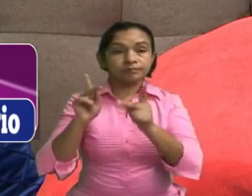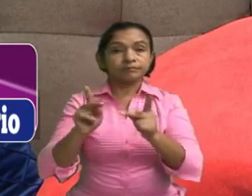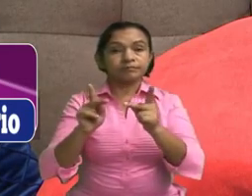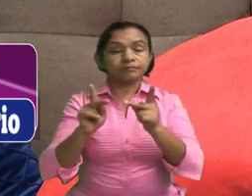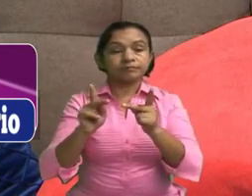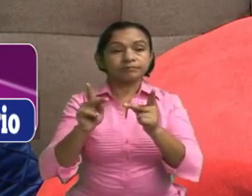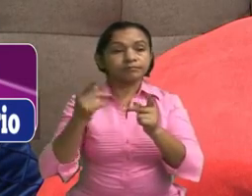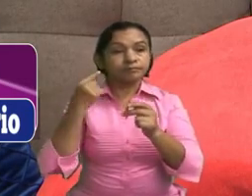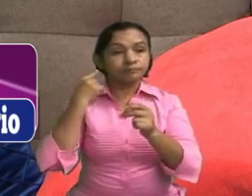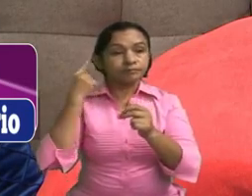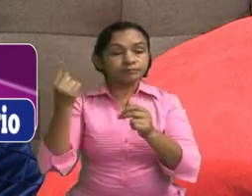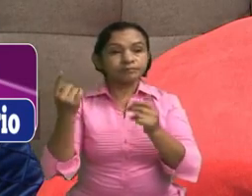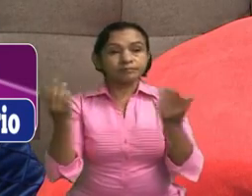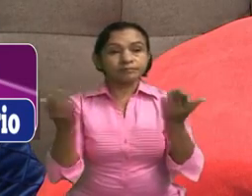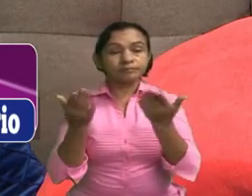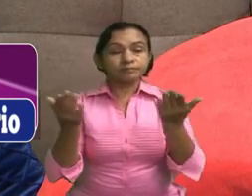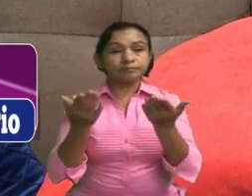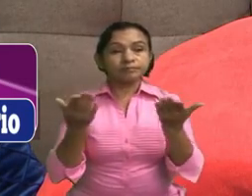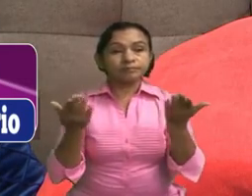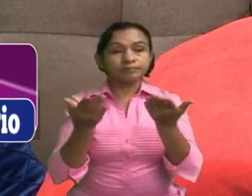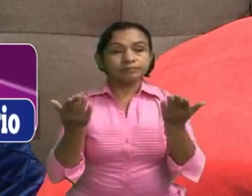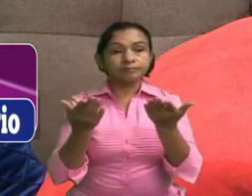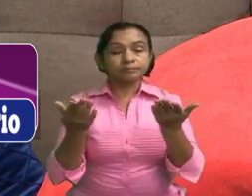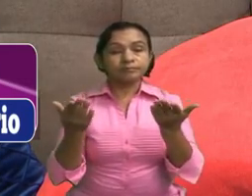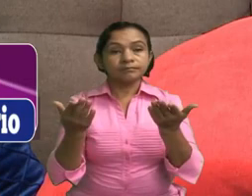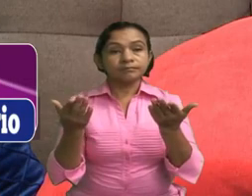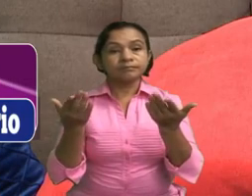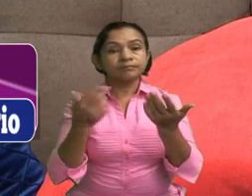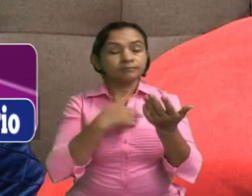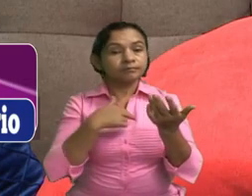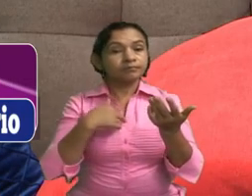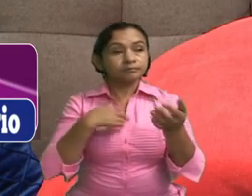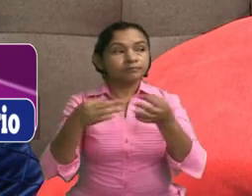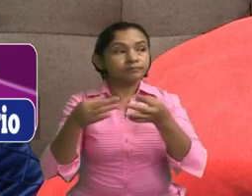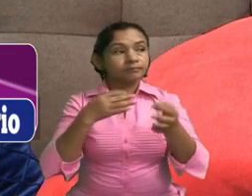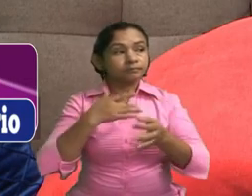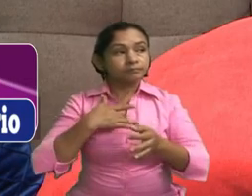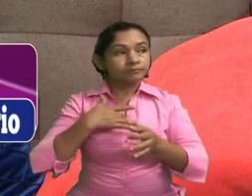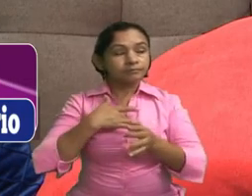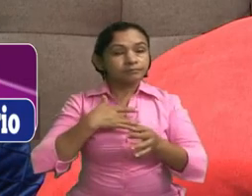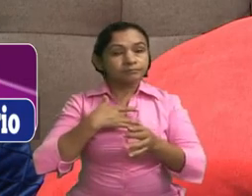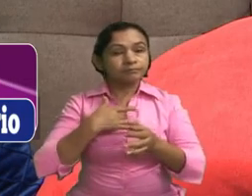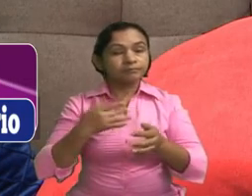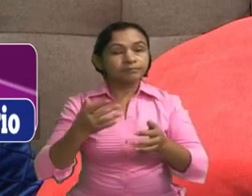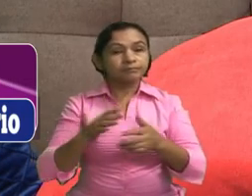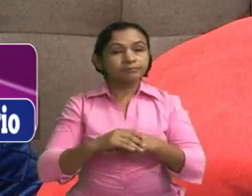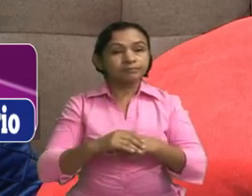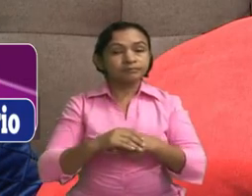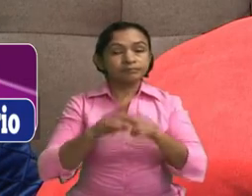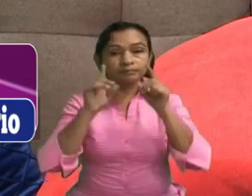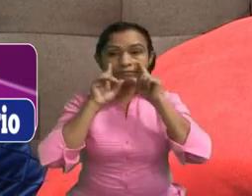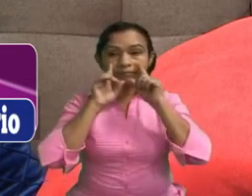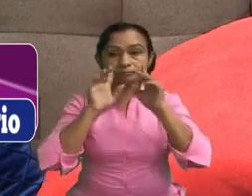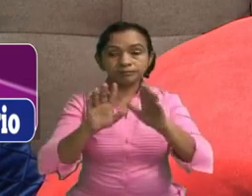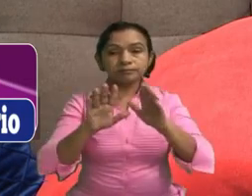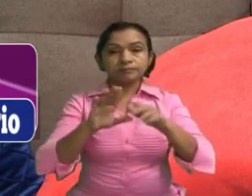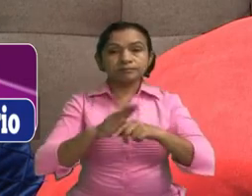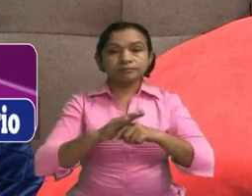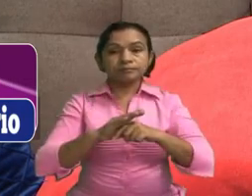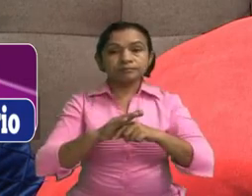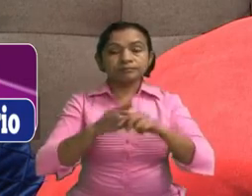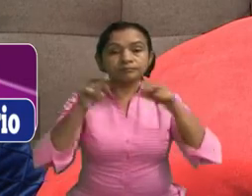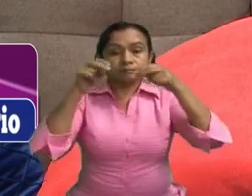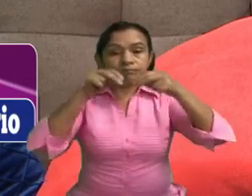se escucha de voz de ellos esa conciencia que hay de esa necesidad de la preservación de nuestros